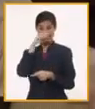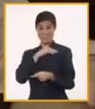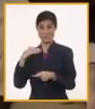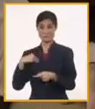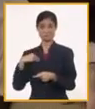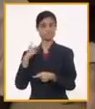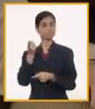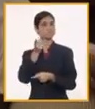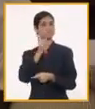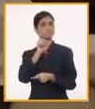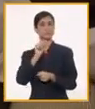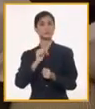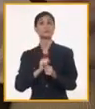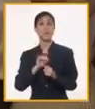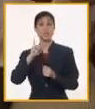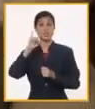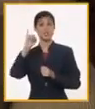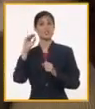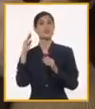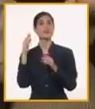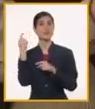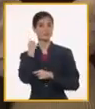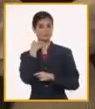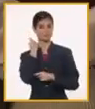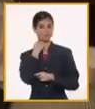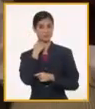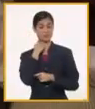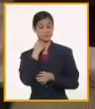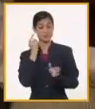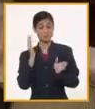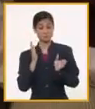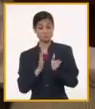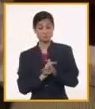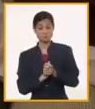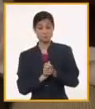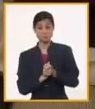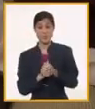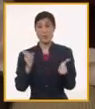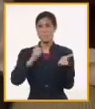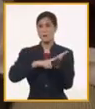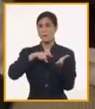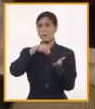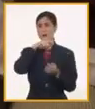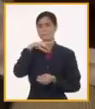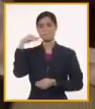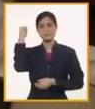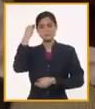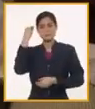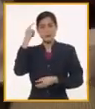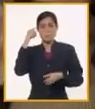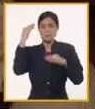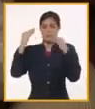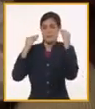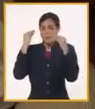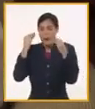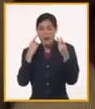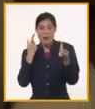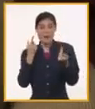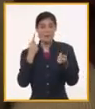Pero bueno, era algo mantener estos dos, que nosotros no ganábamos nada. Es